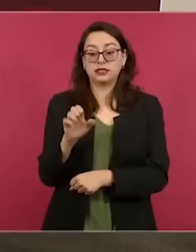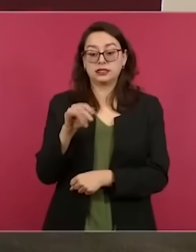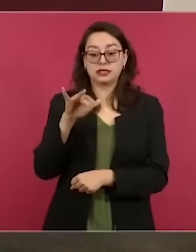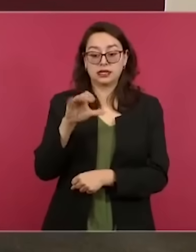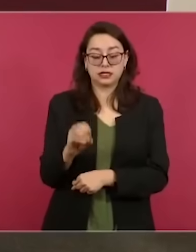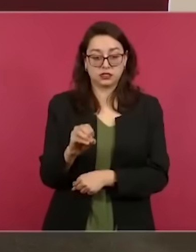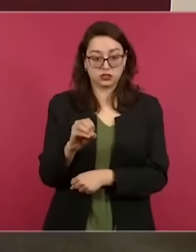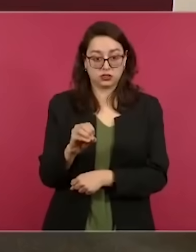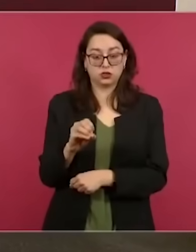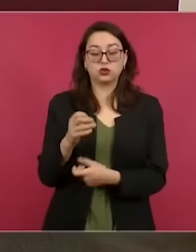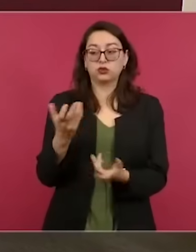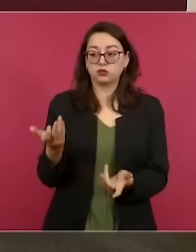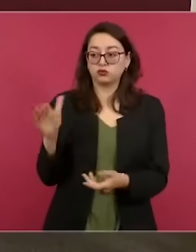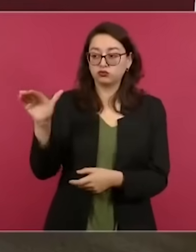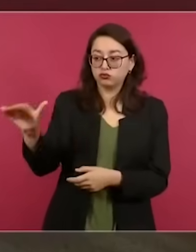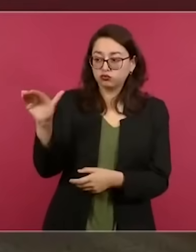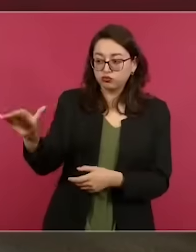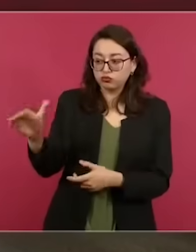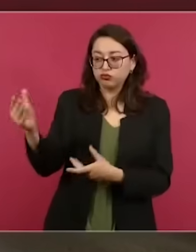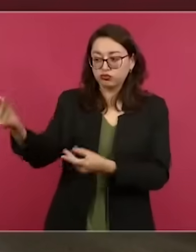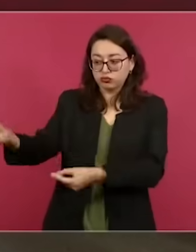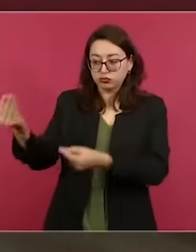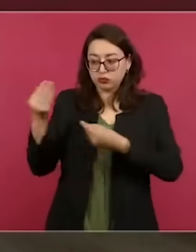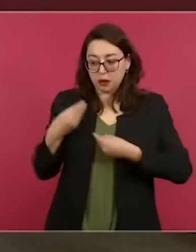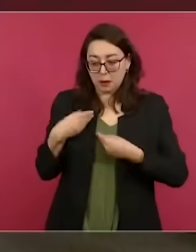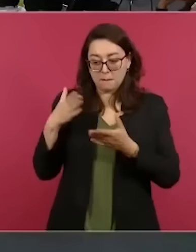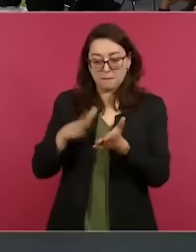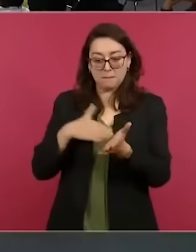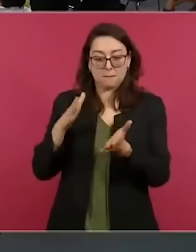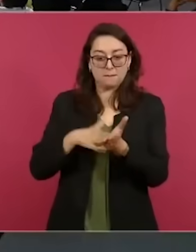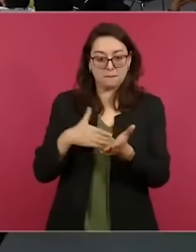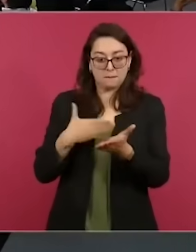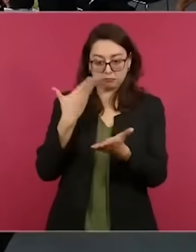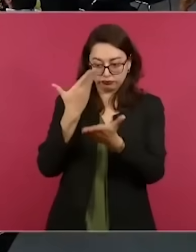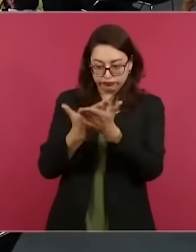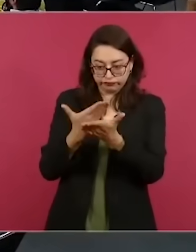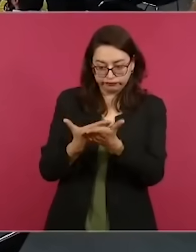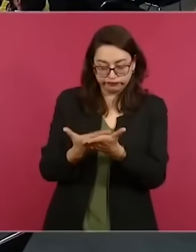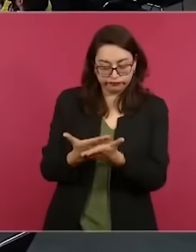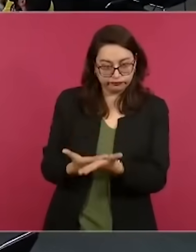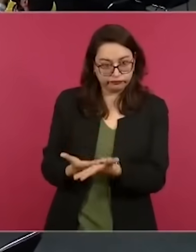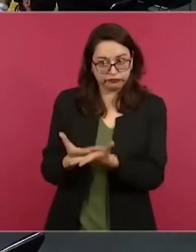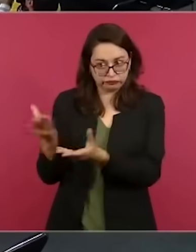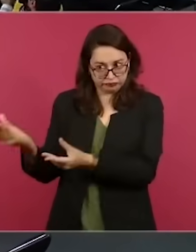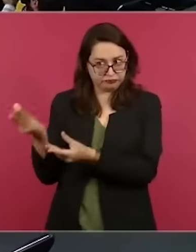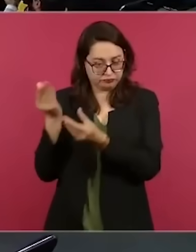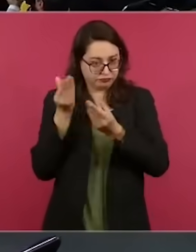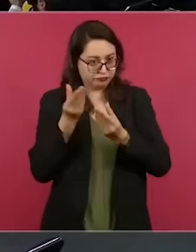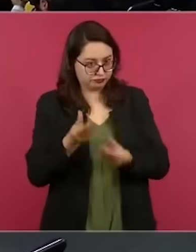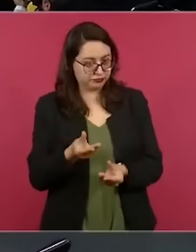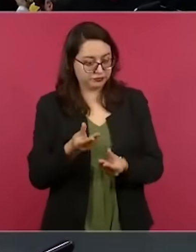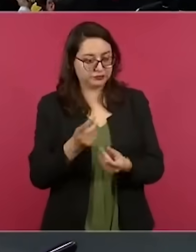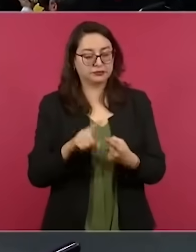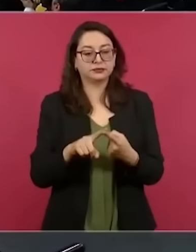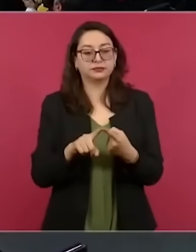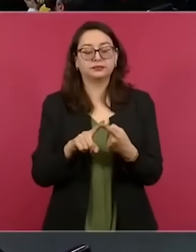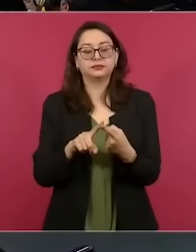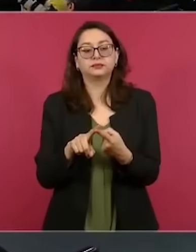Defensa Nacional, sobre los documentos que ustedes están solicitando.